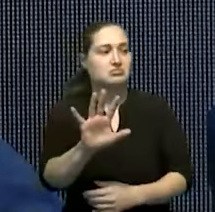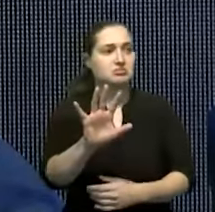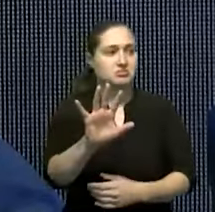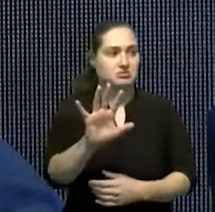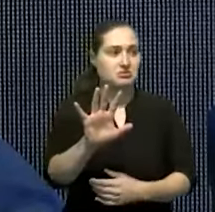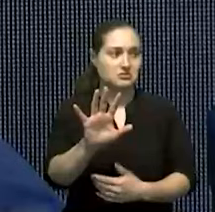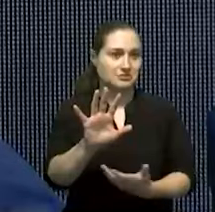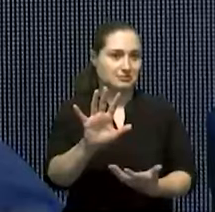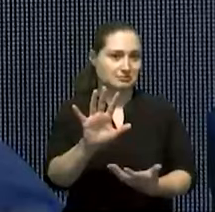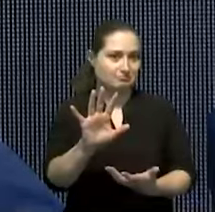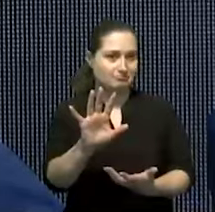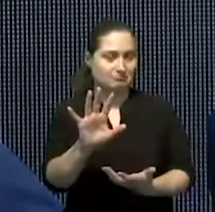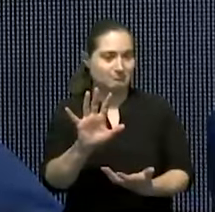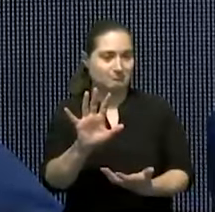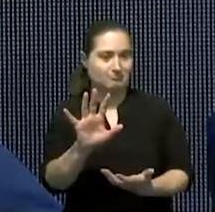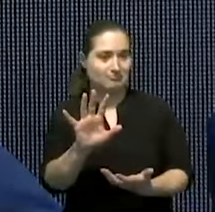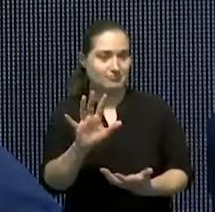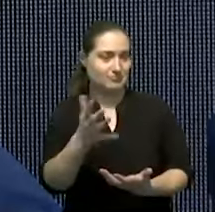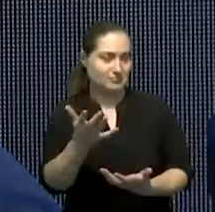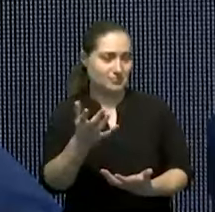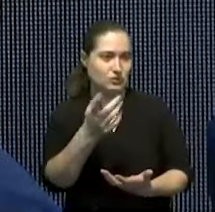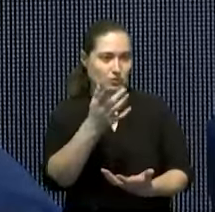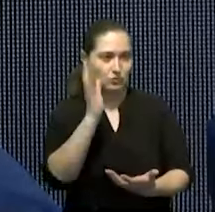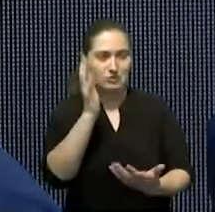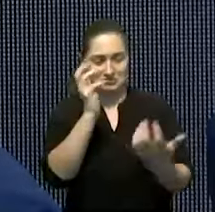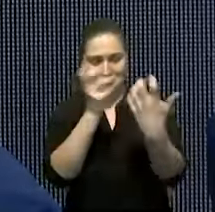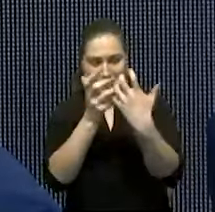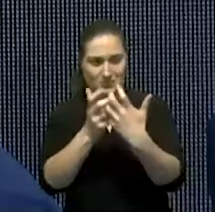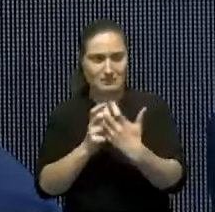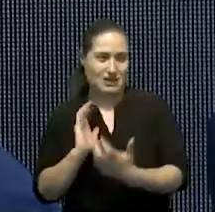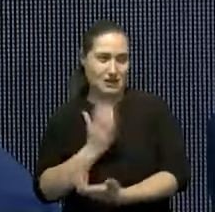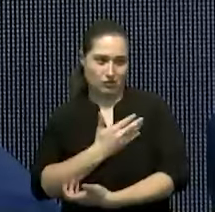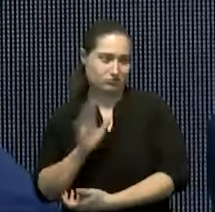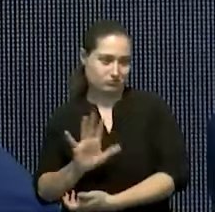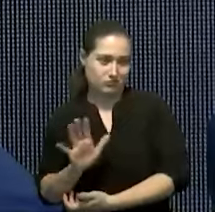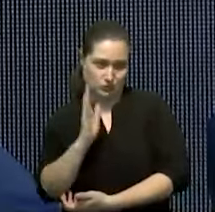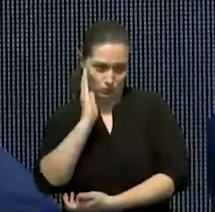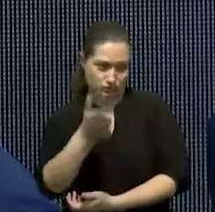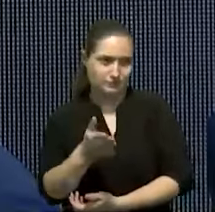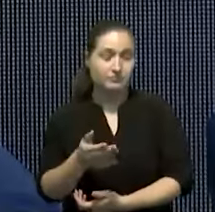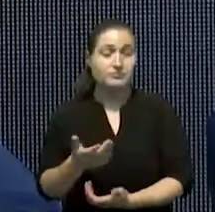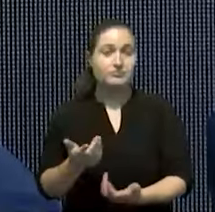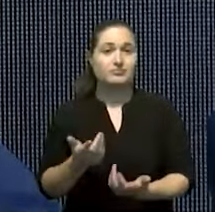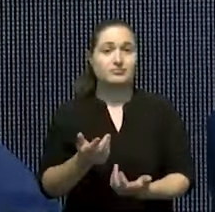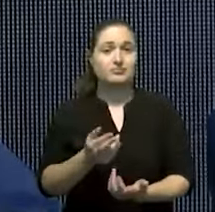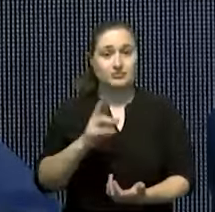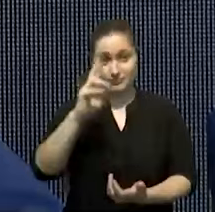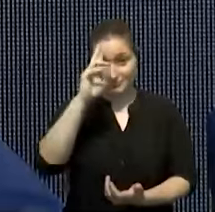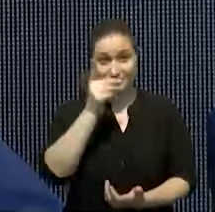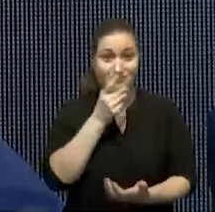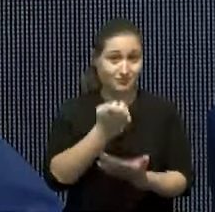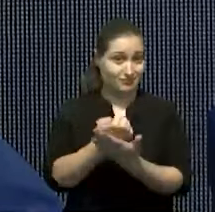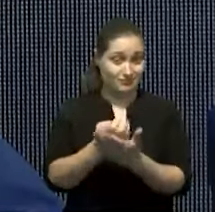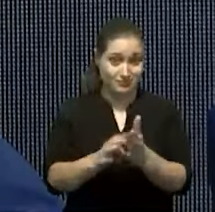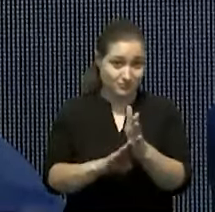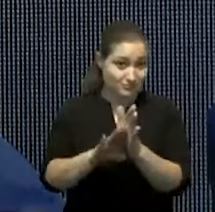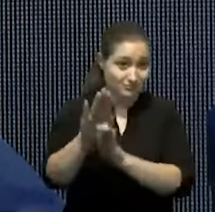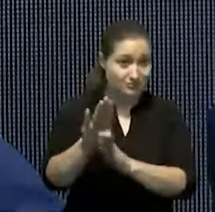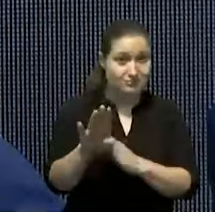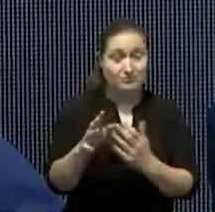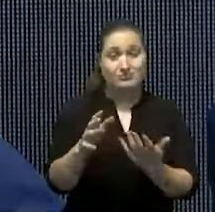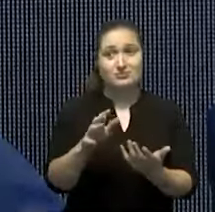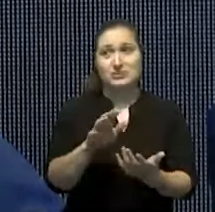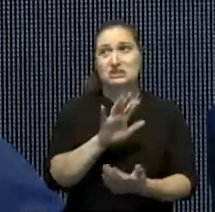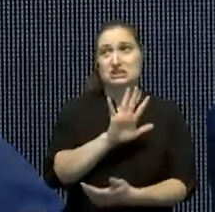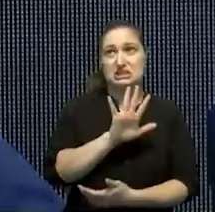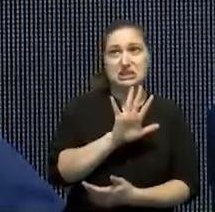proyectando no la economía dominicana crece el potencial del crecimiento de la economía dominicana es de un 5